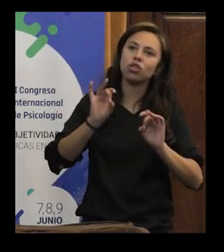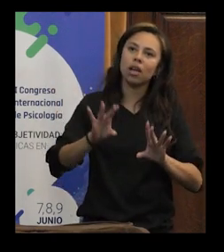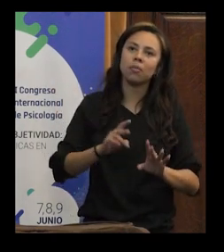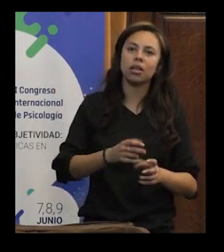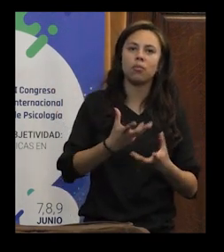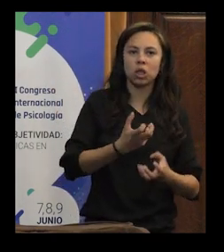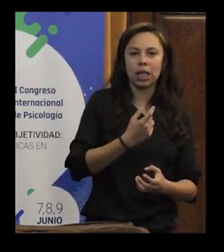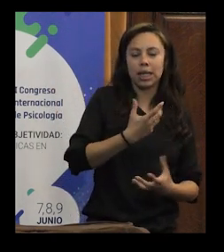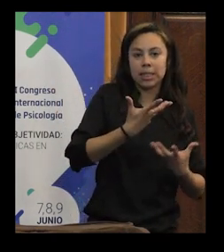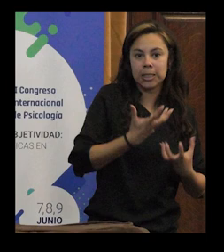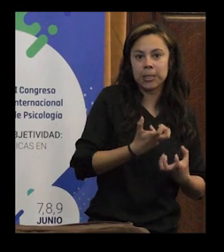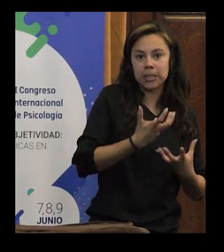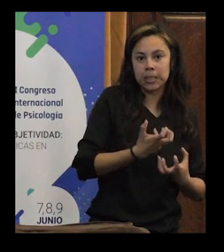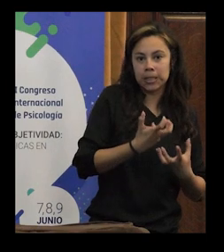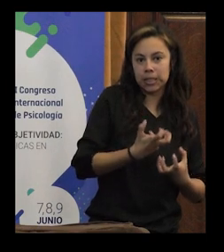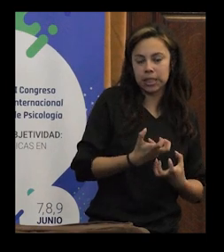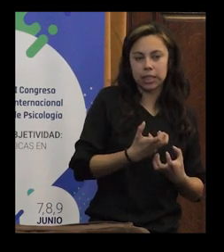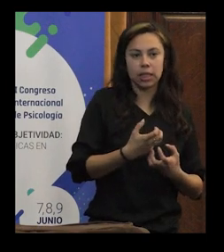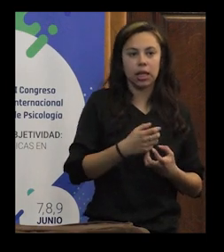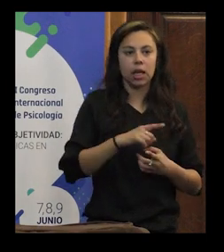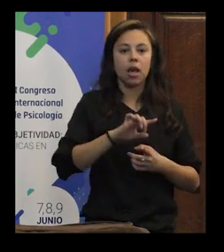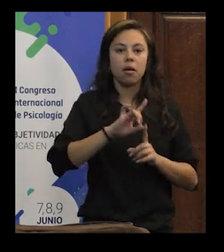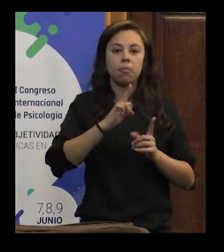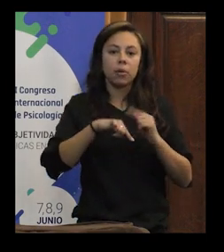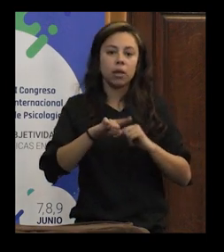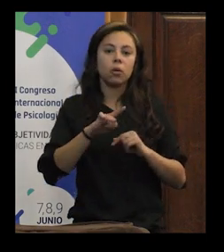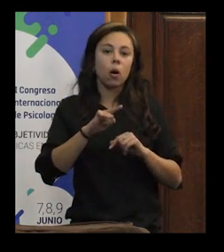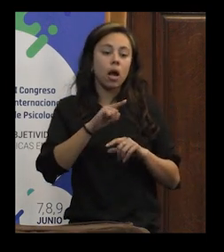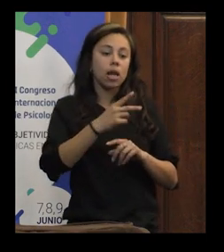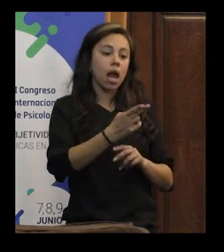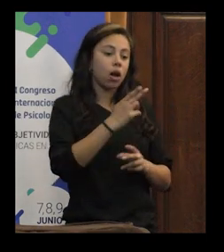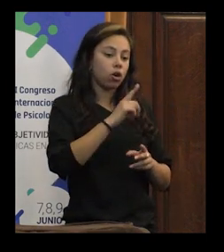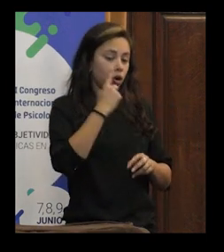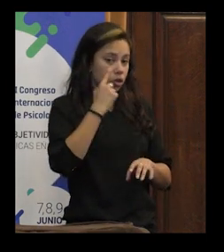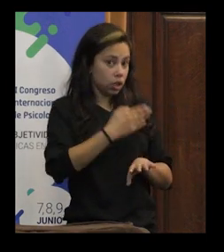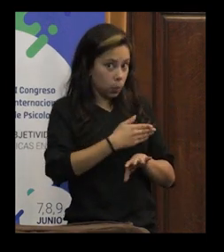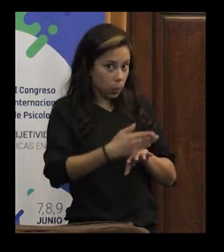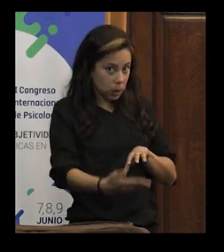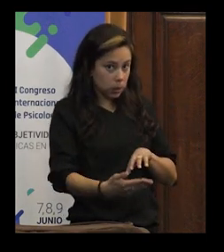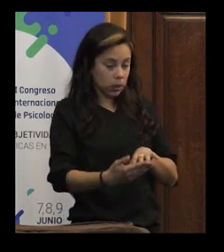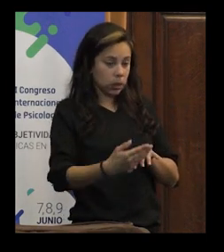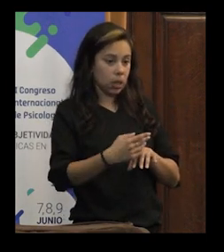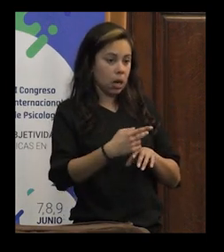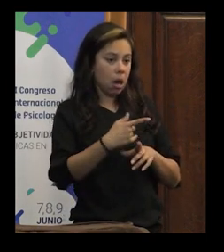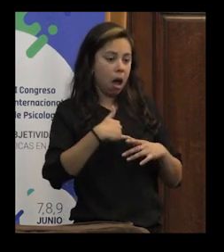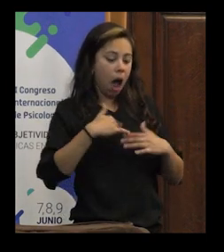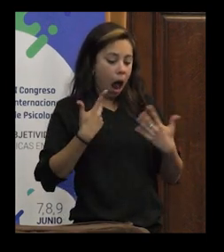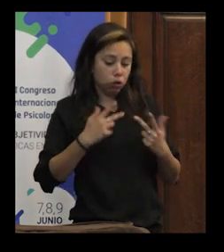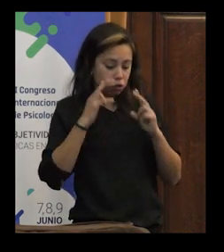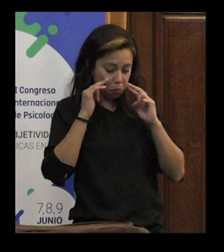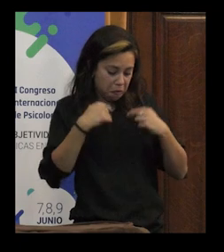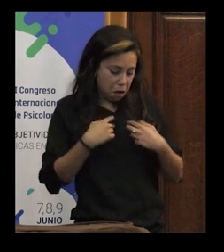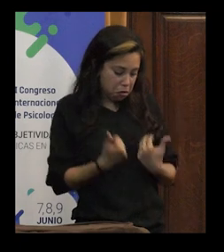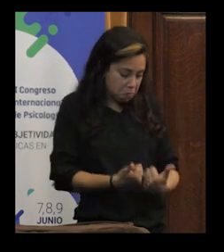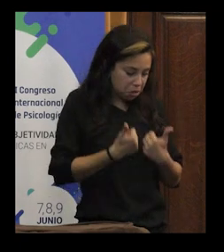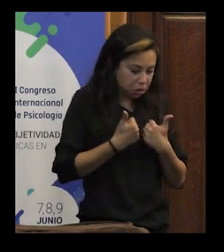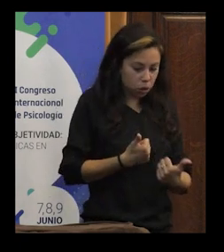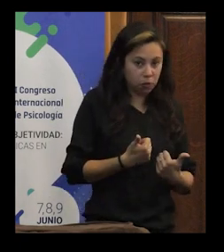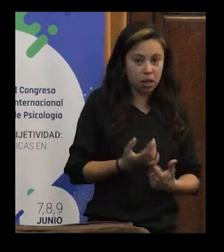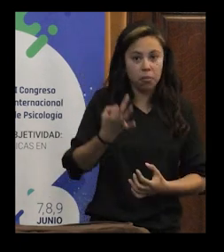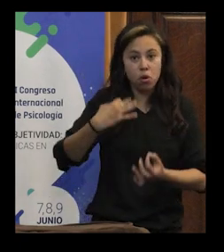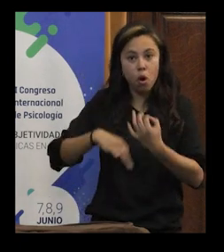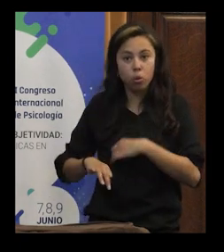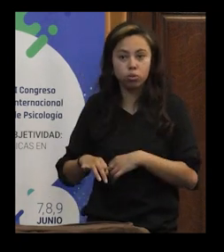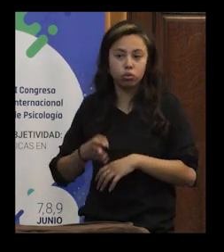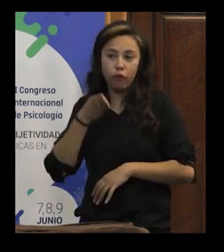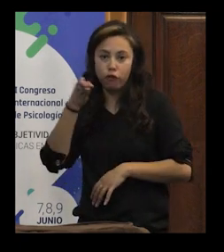por ejemplo, un chequeo general que detecta la hipertensión o una respuesta a